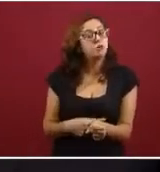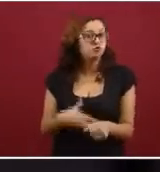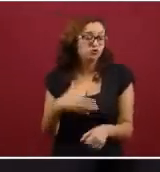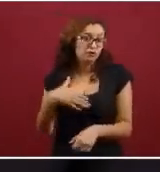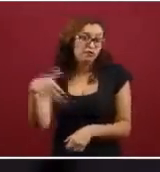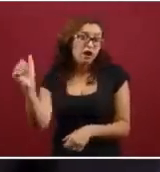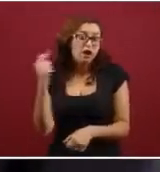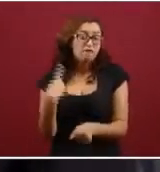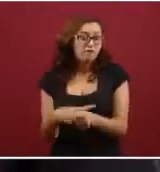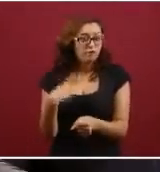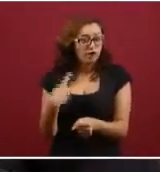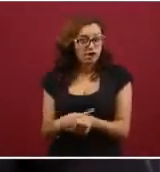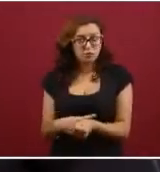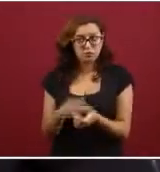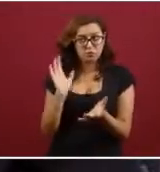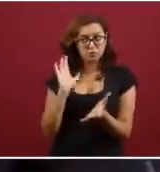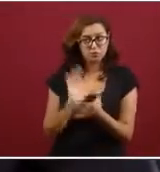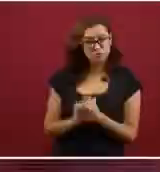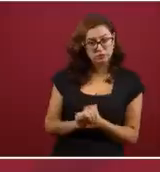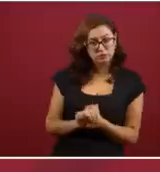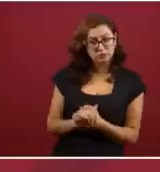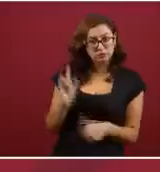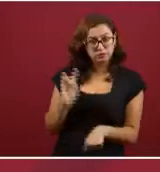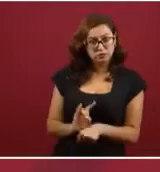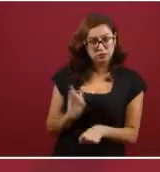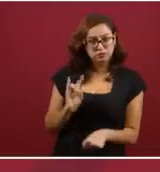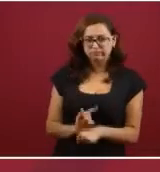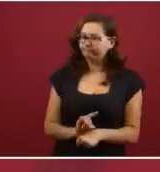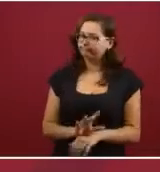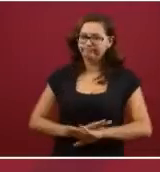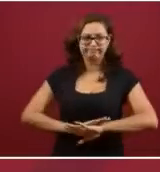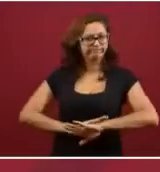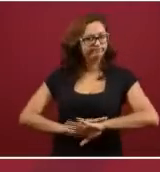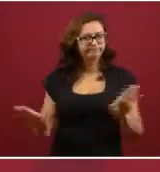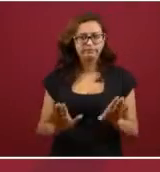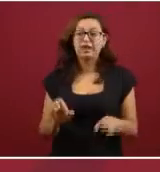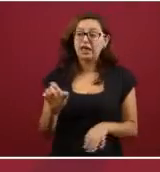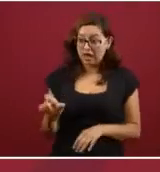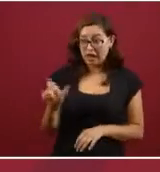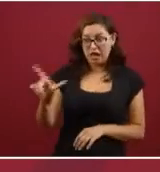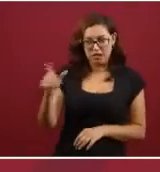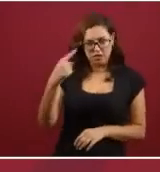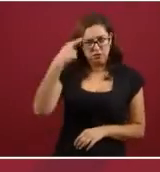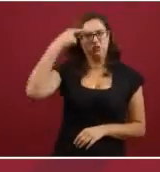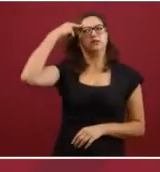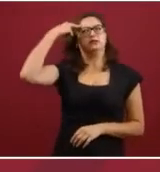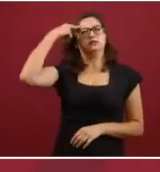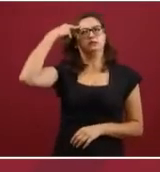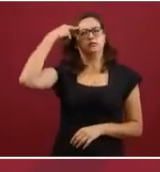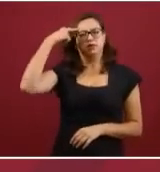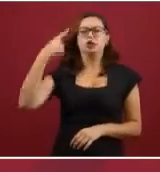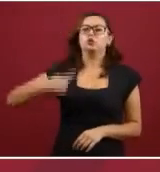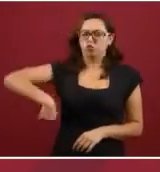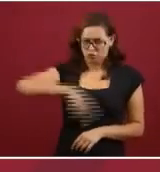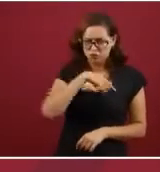no, es que él es un hombre con criterios, como